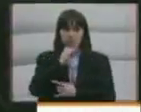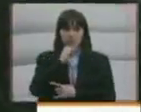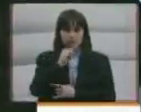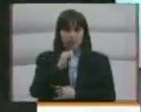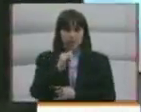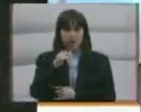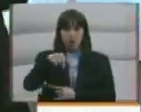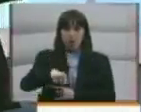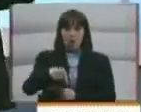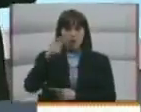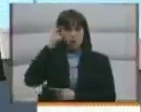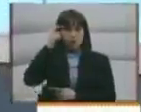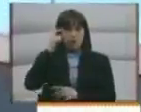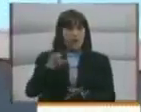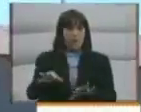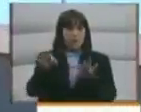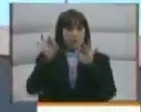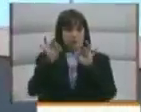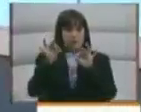día especial, hoy es un día